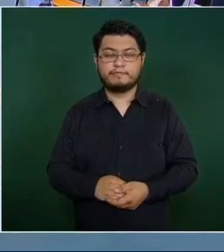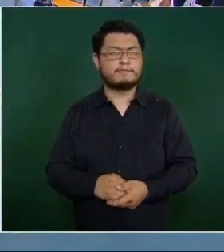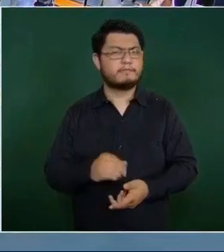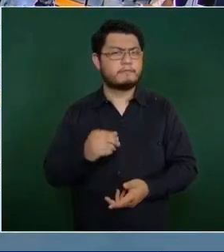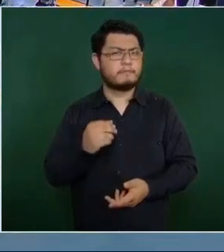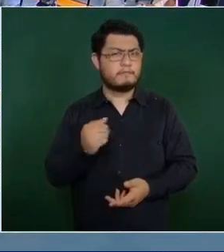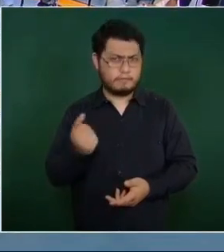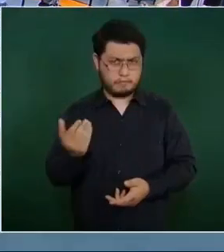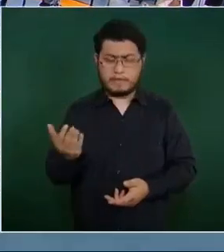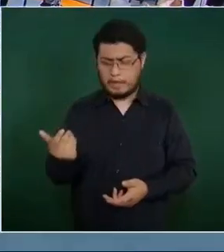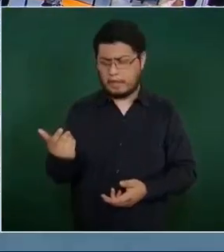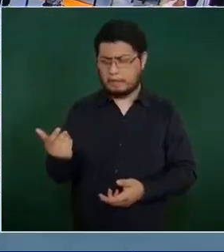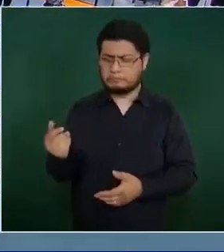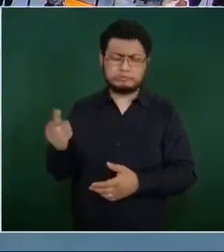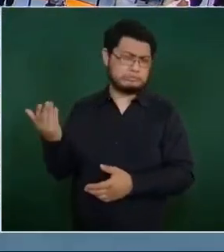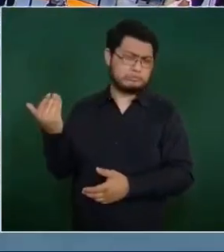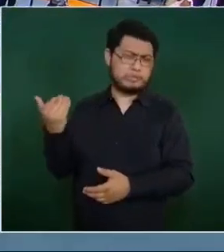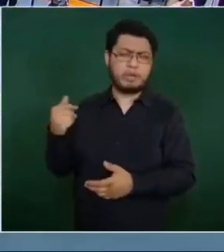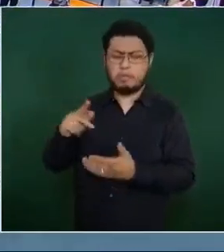se tenía que ser propositivos,